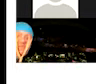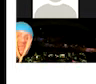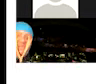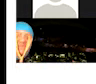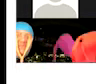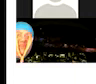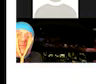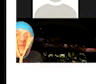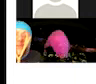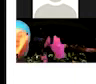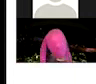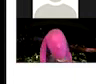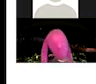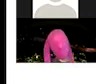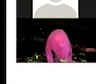Negro, negro, negro,